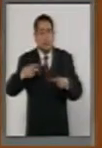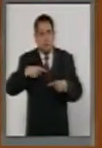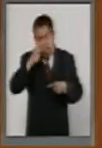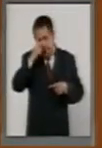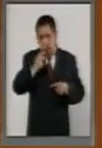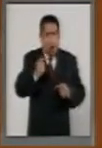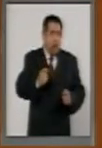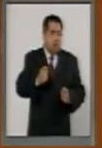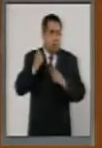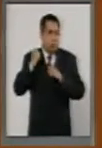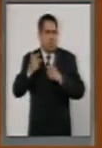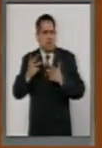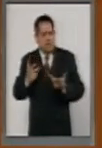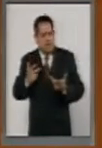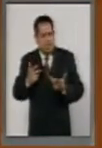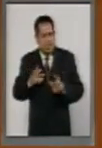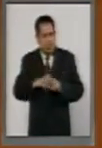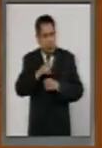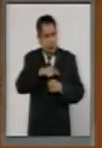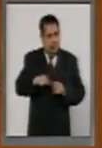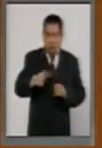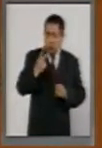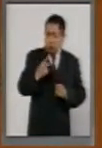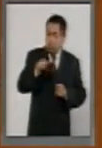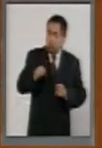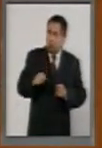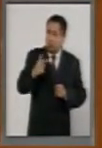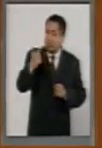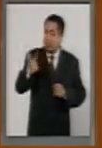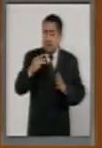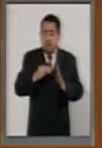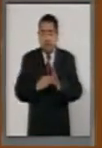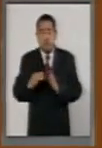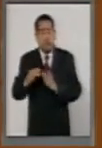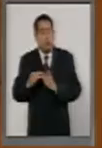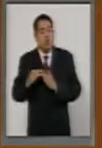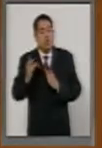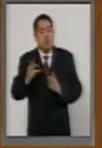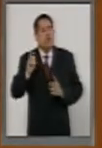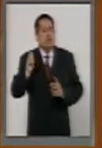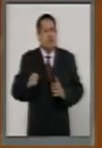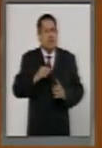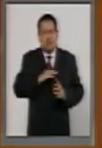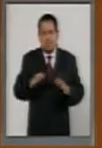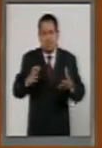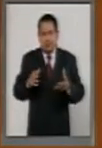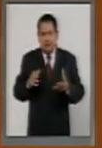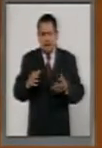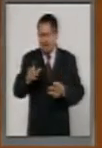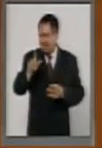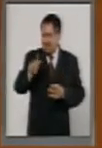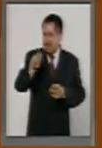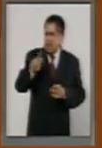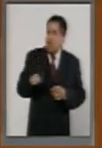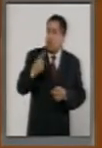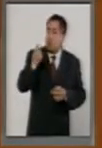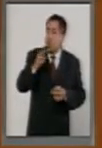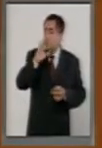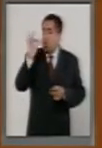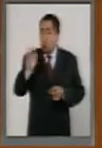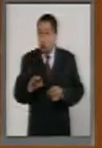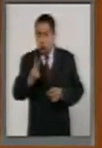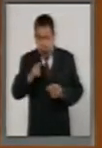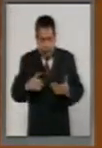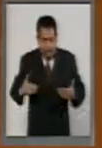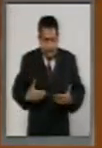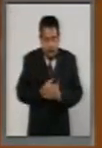personas, de las cuales 2.7 millones, es decir, el 71%,